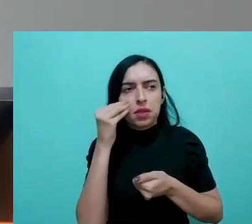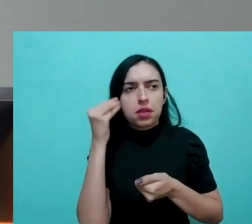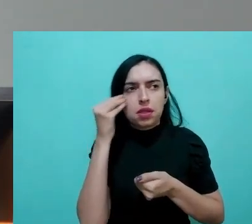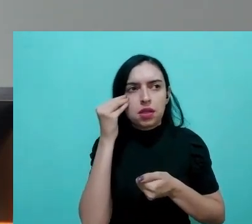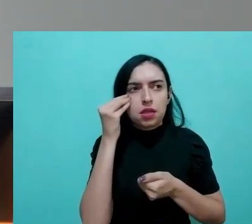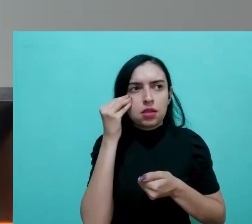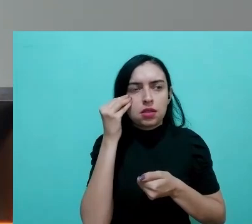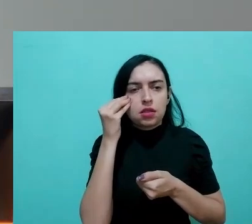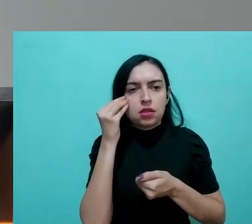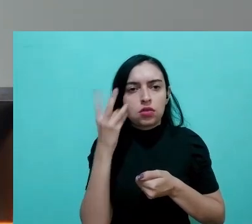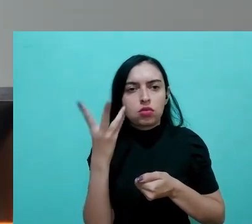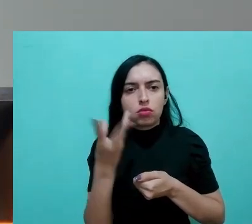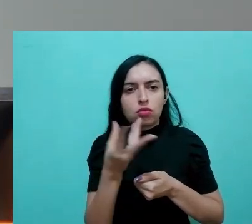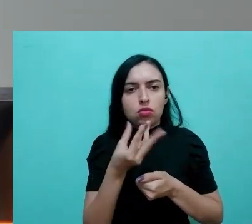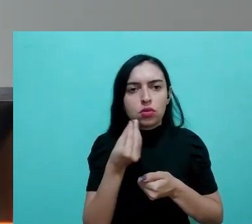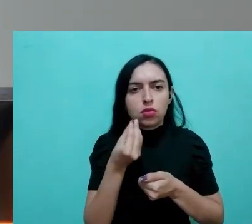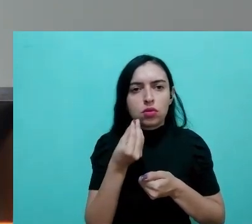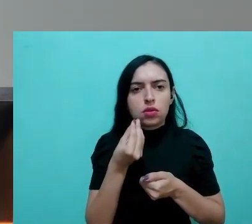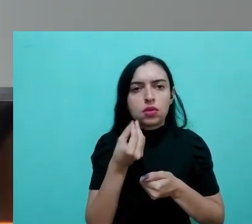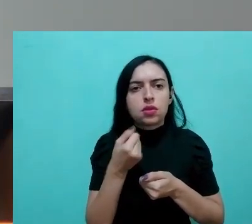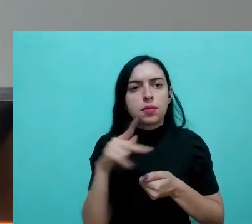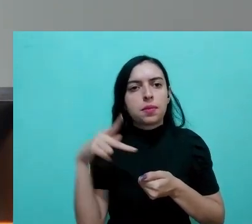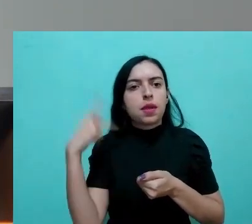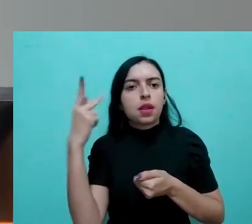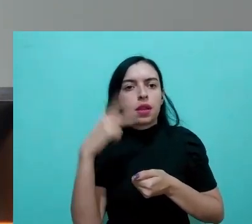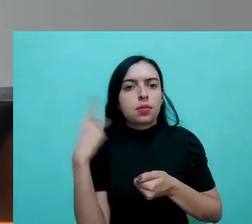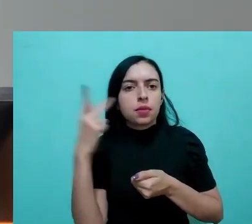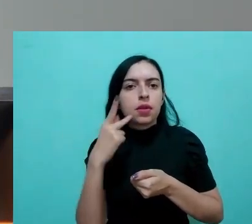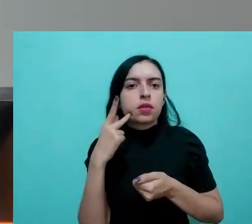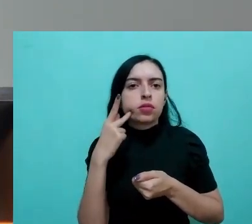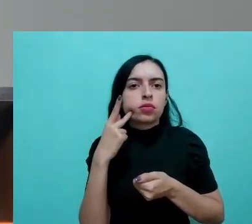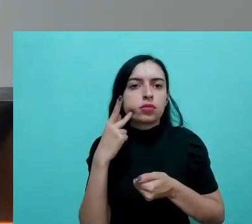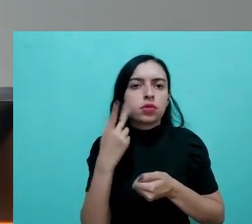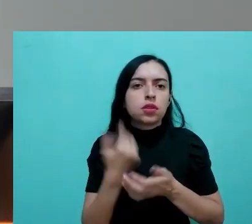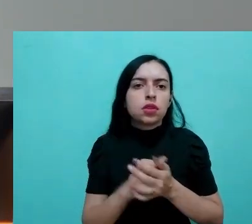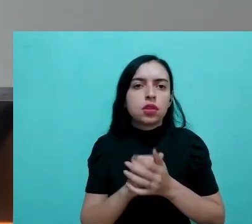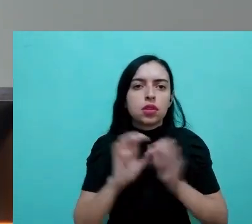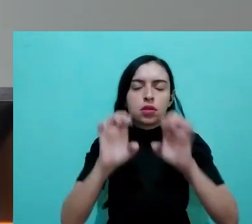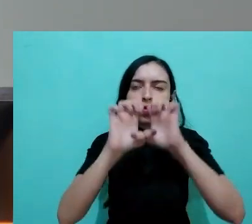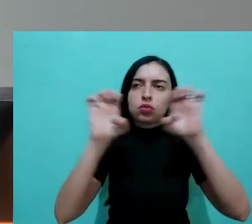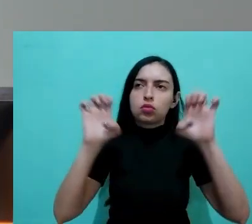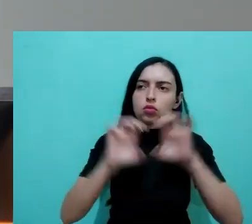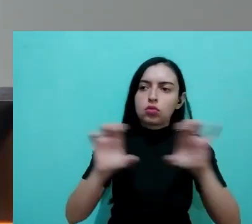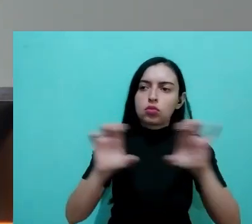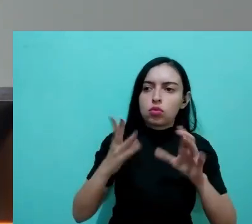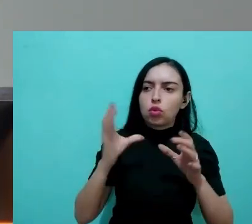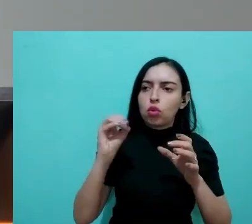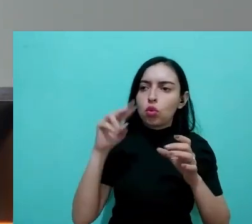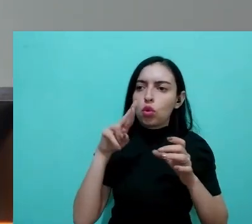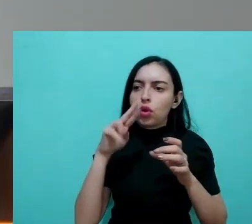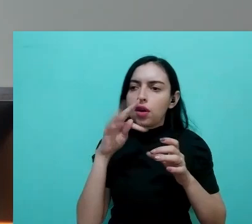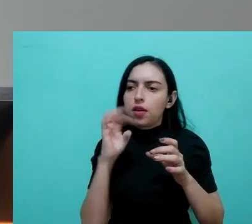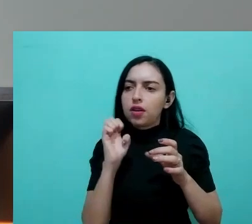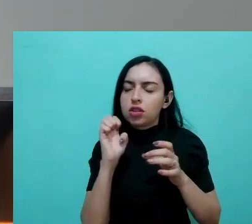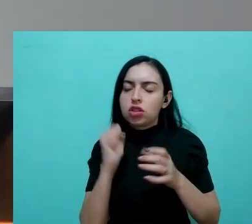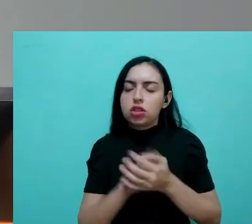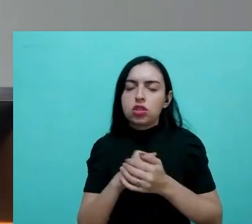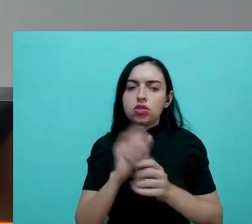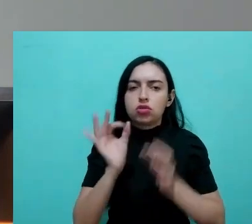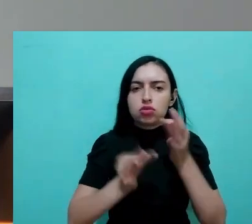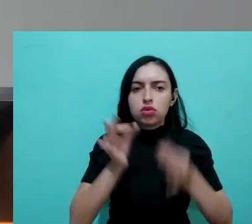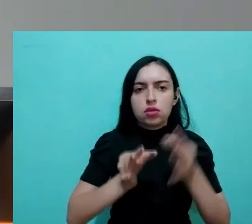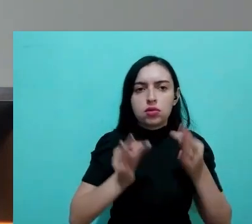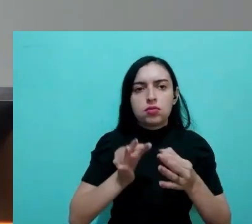generalizada hacia los parlamentos. Los parlamentos eran las cortes de justicia en el antiguo régimen y